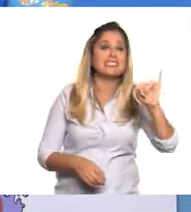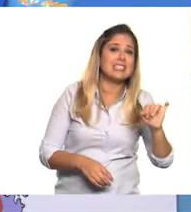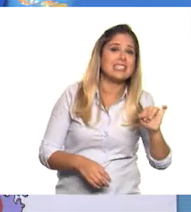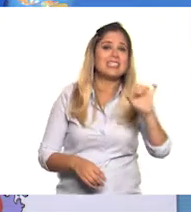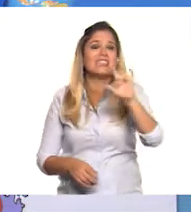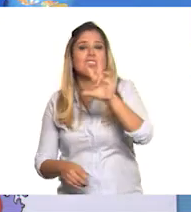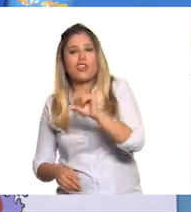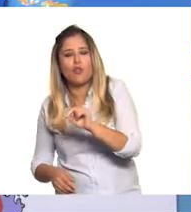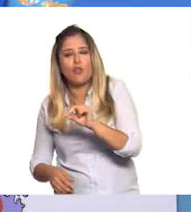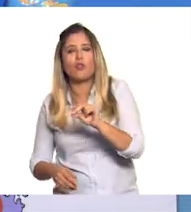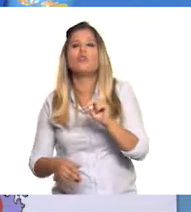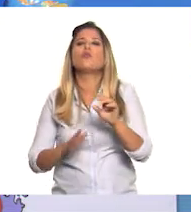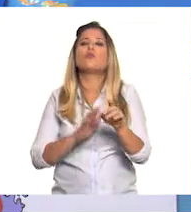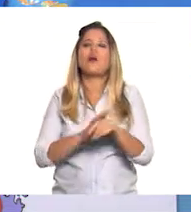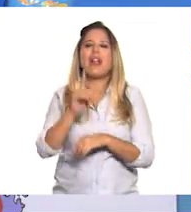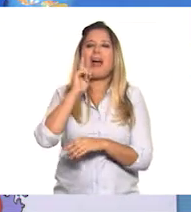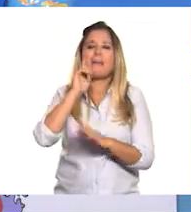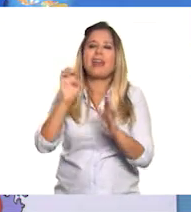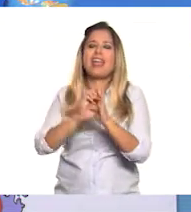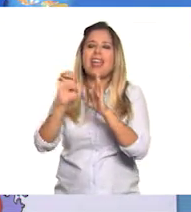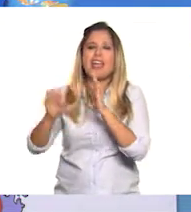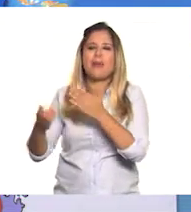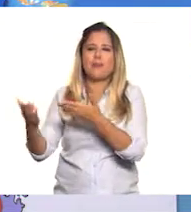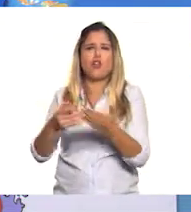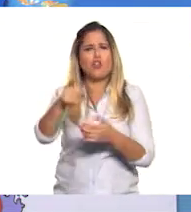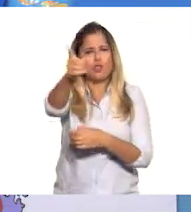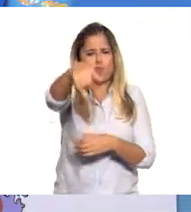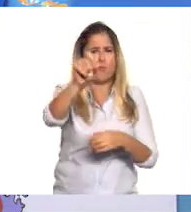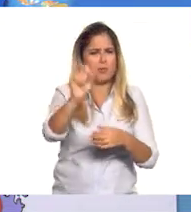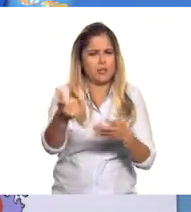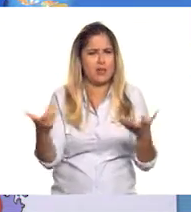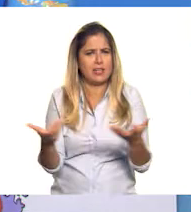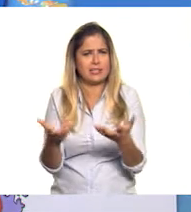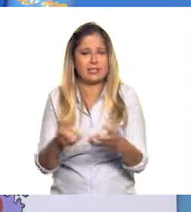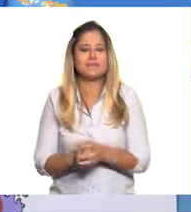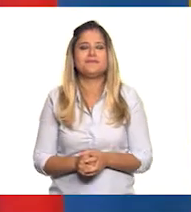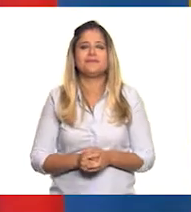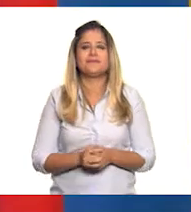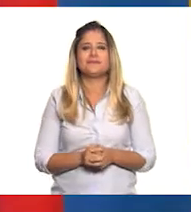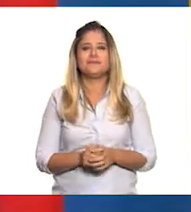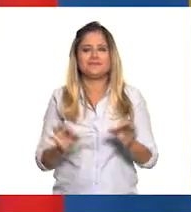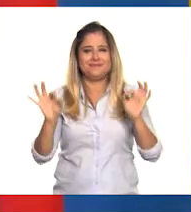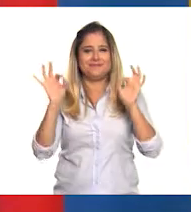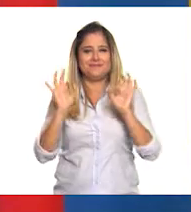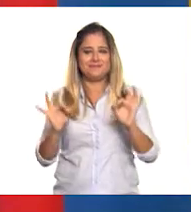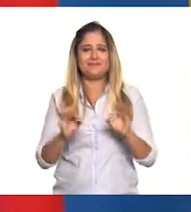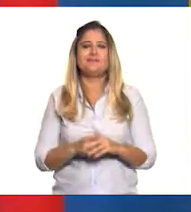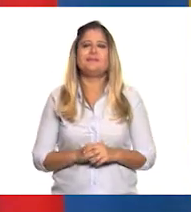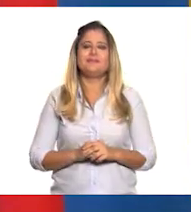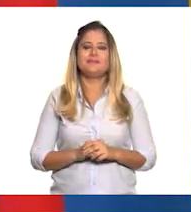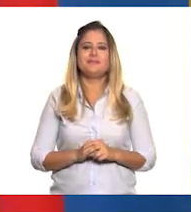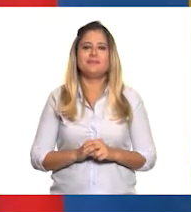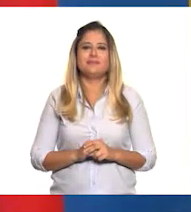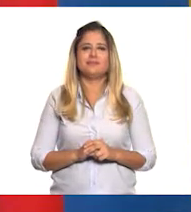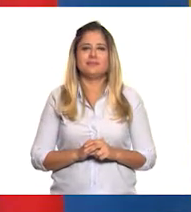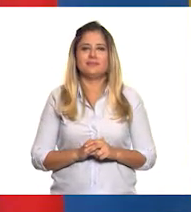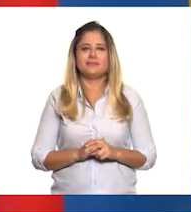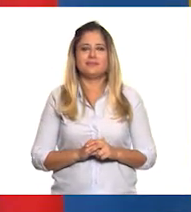incluya más. En casa, hagan lo mismo, por favor. ¿Listos? Listos. A ver, perfecto,